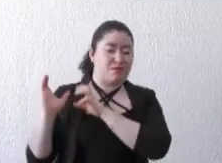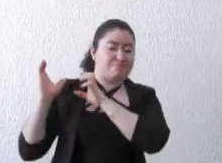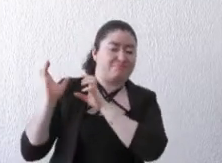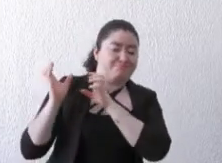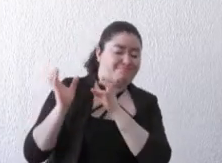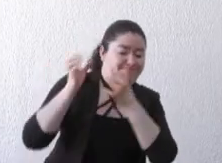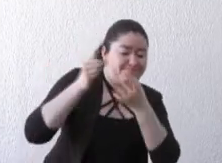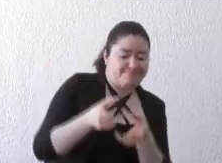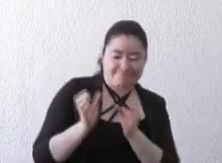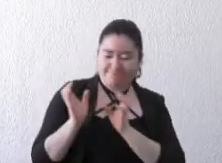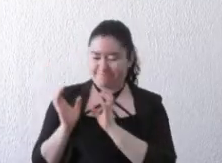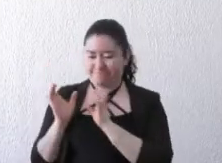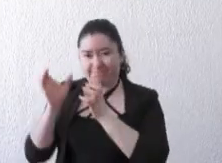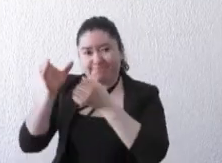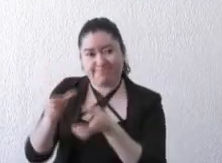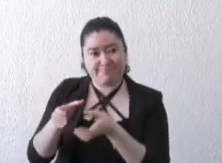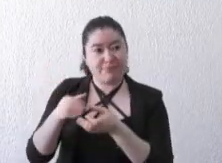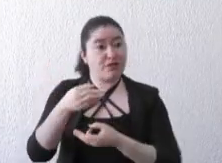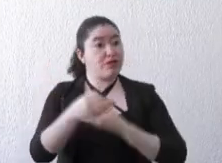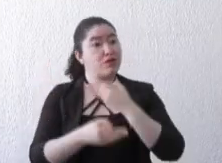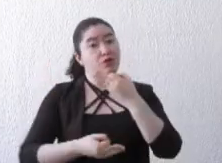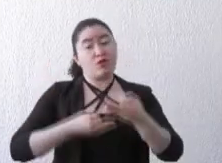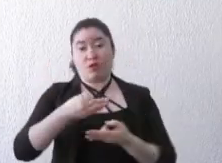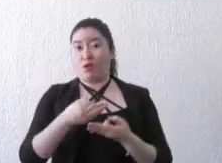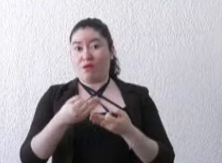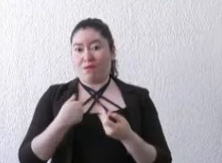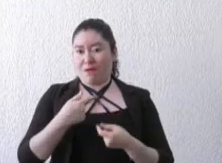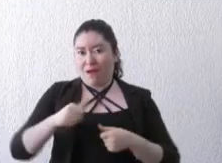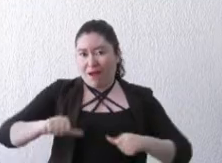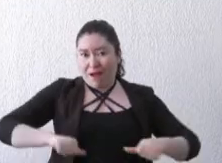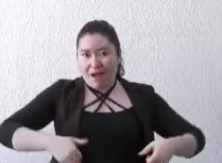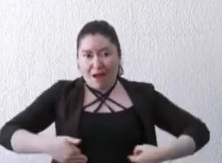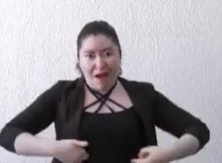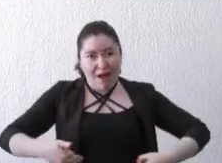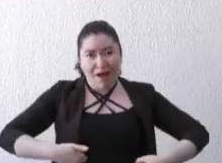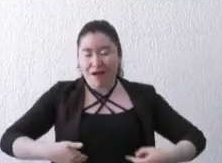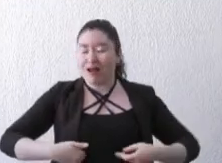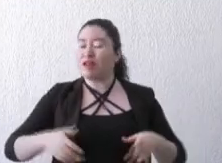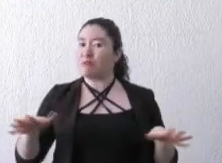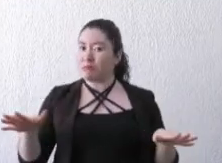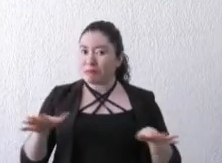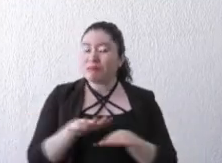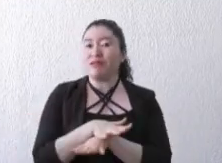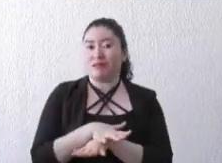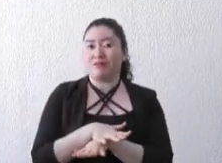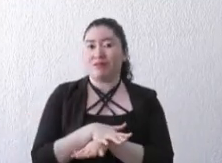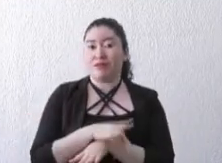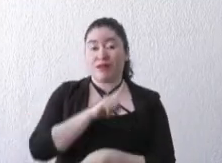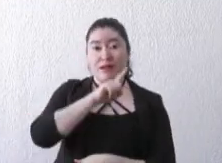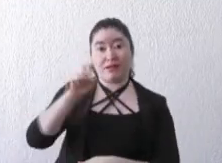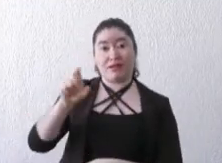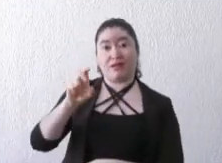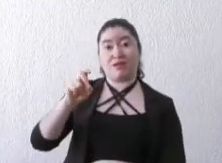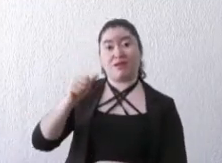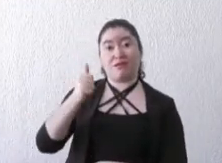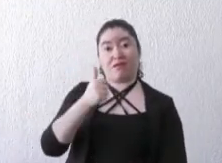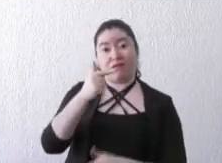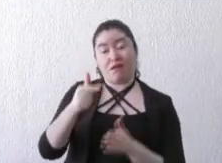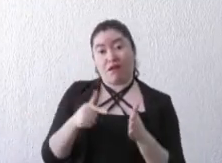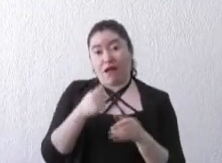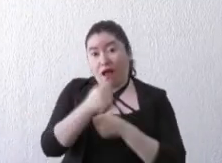pudieran generar la mayor calidad escénica, quienes lucharon durante 136 años para tener un recinto